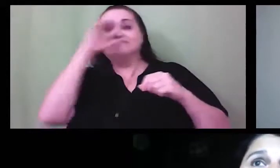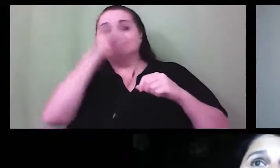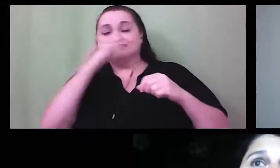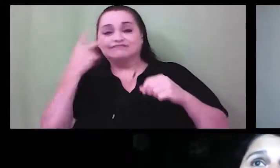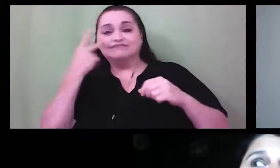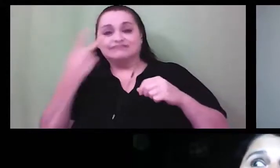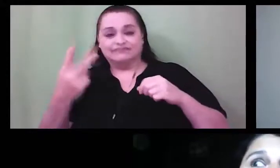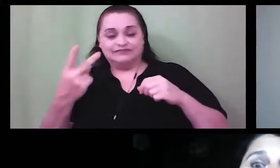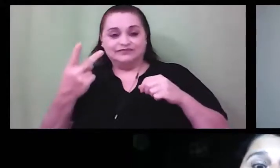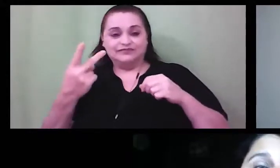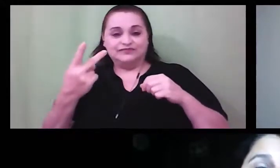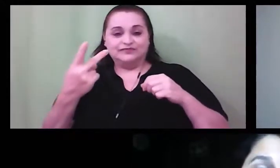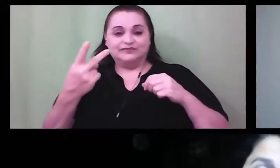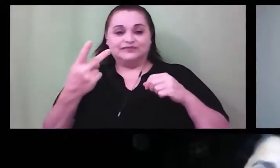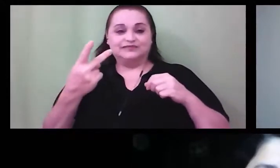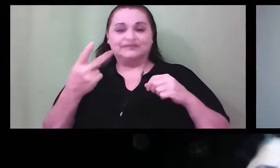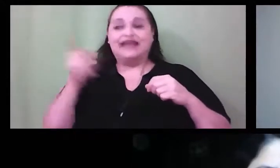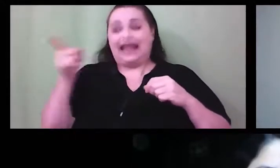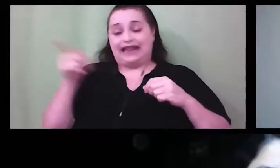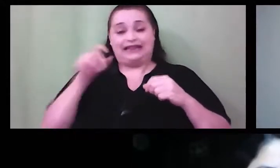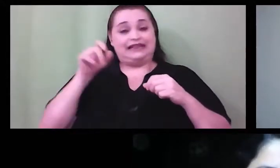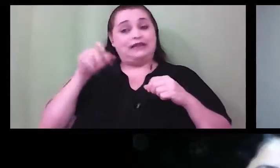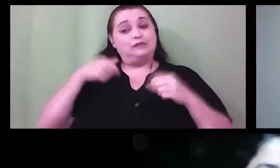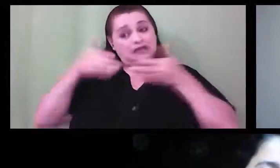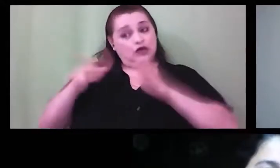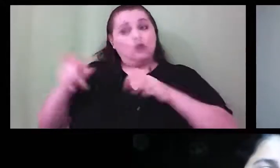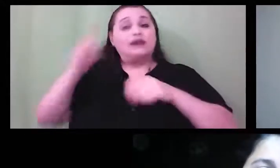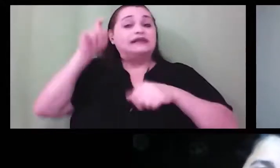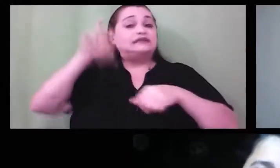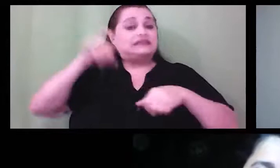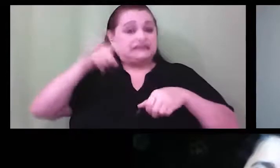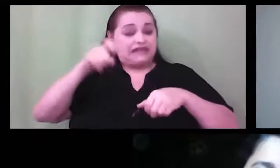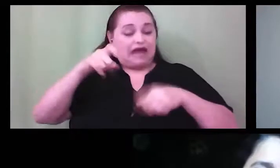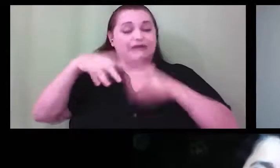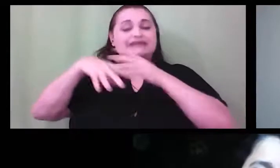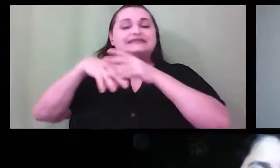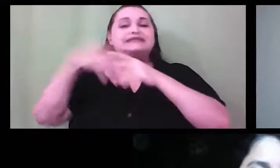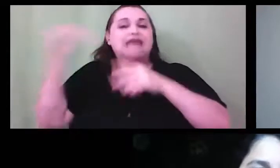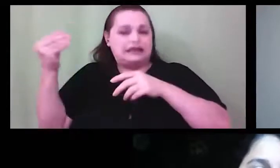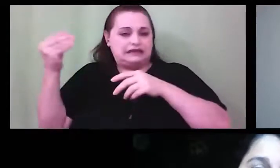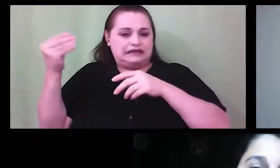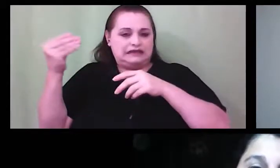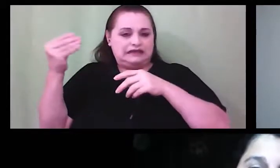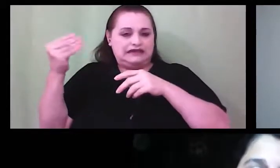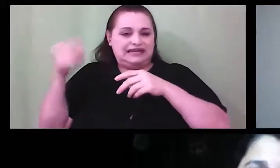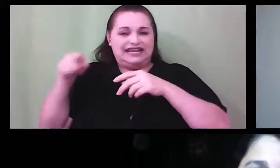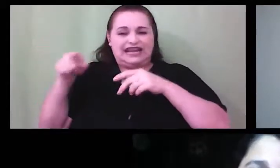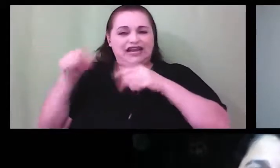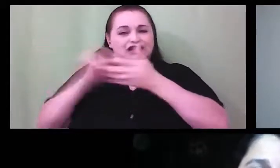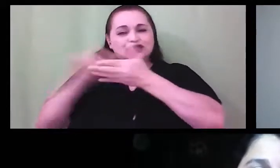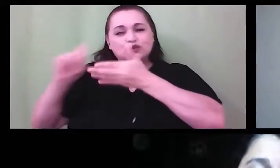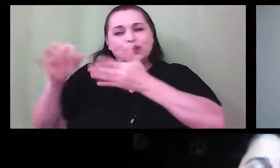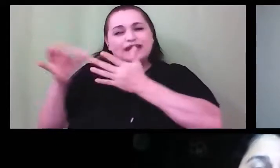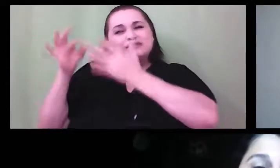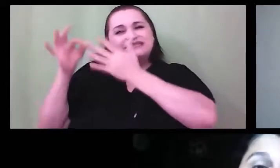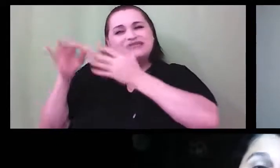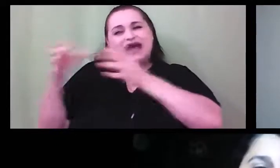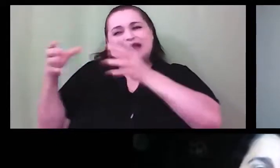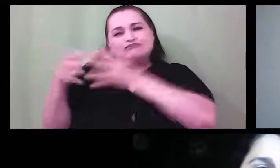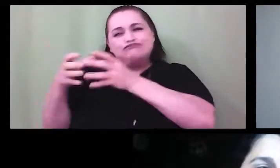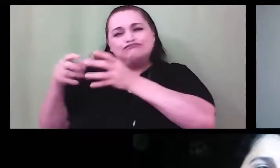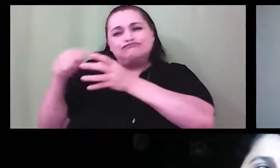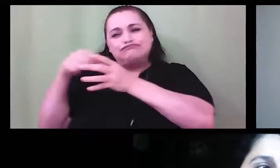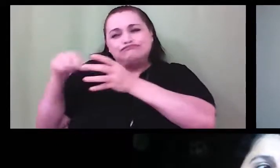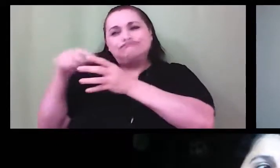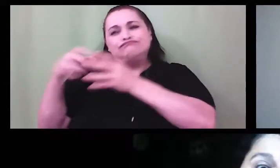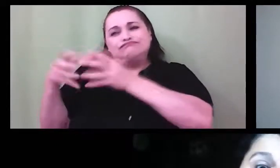que él necesitaba como también salir de esa escuela especial en la que estaba,